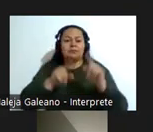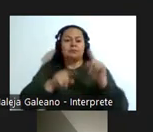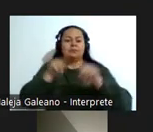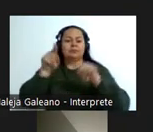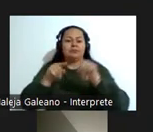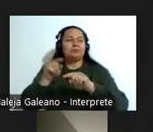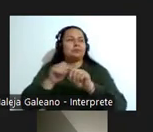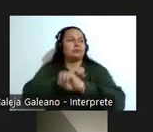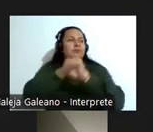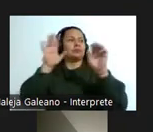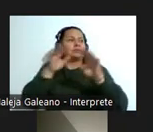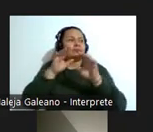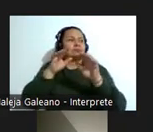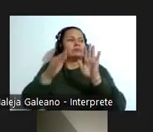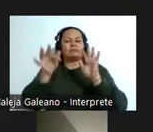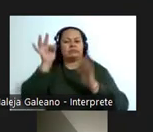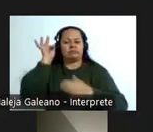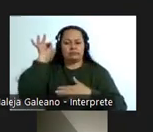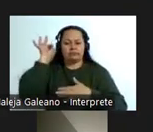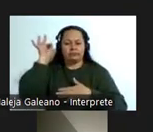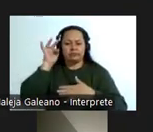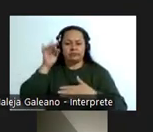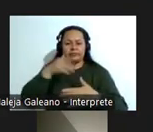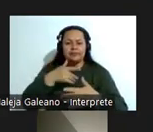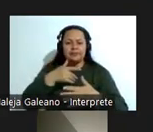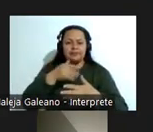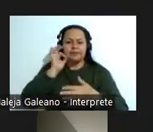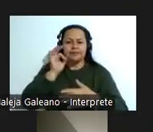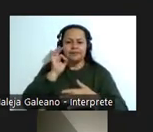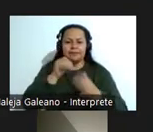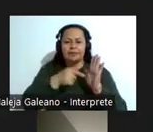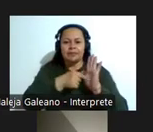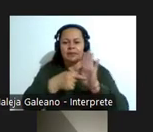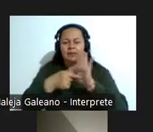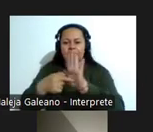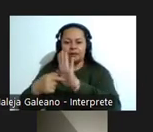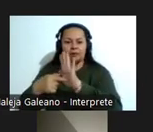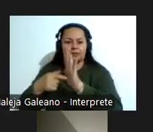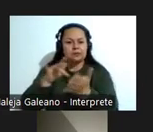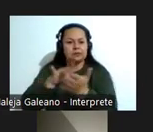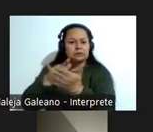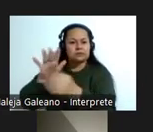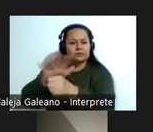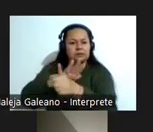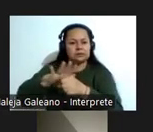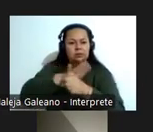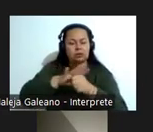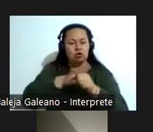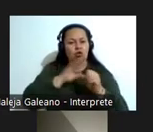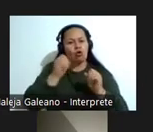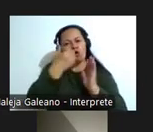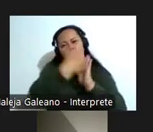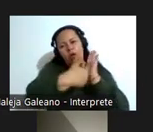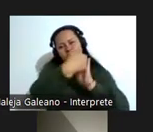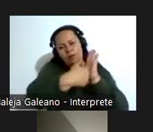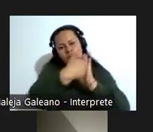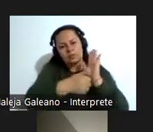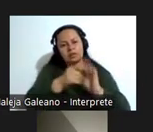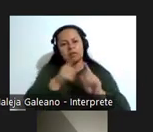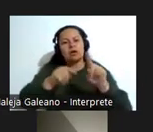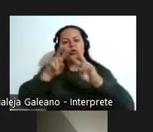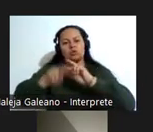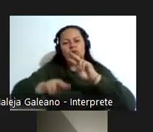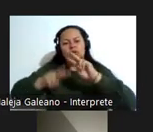dar testimonio sea la mejor herramienta para visibilizar situaciones y para engrosar argumentos, que es lo que normalmente hacemos quienes